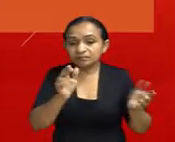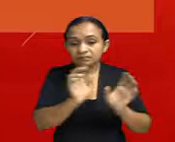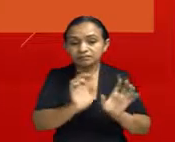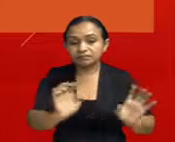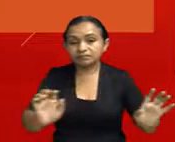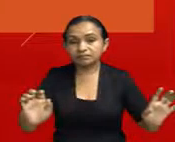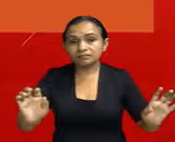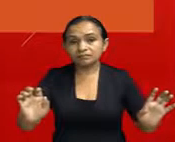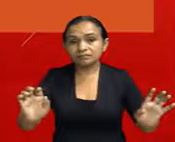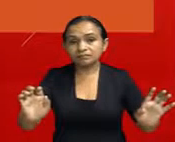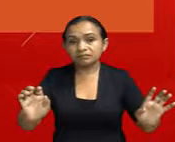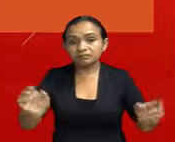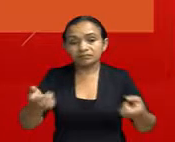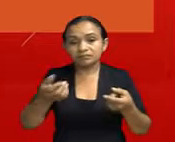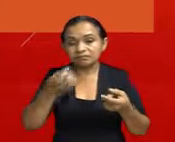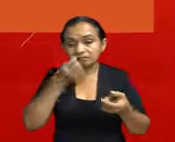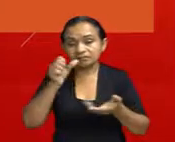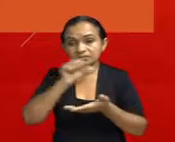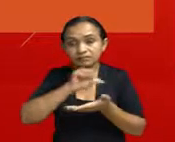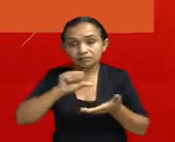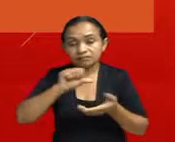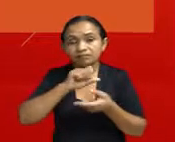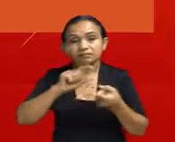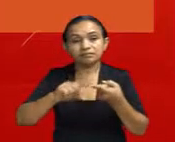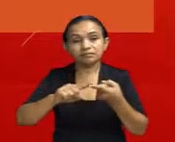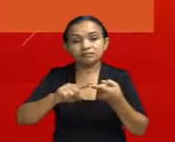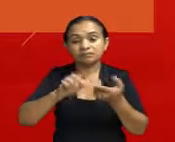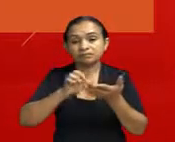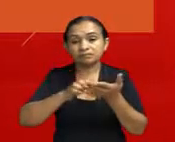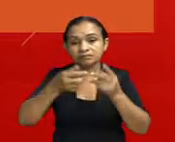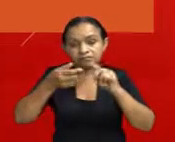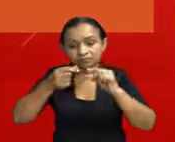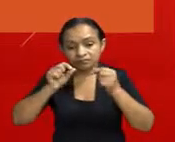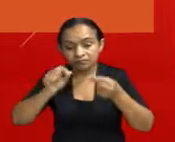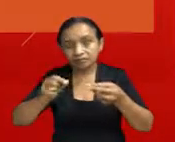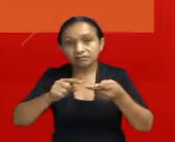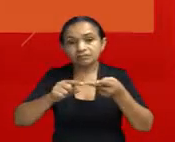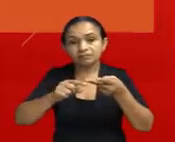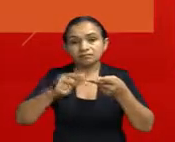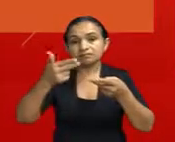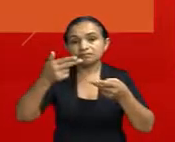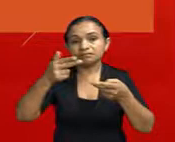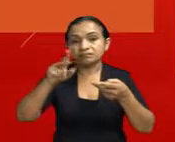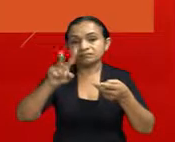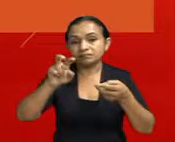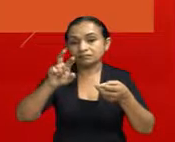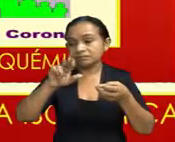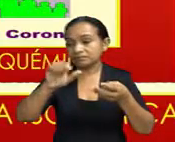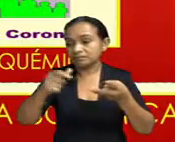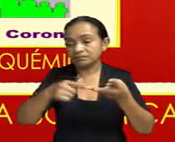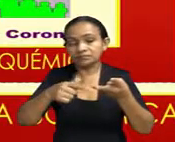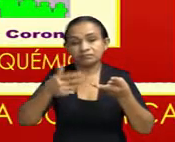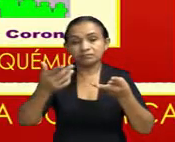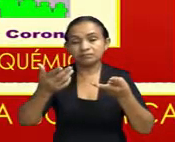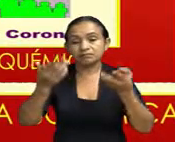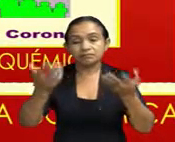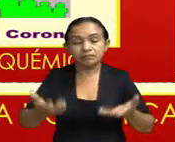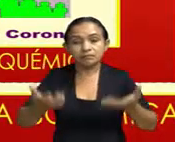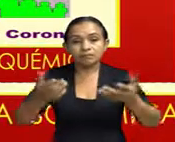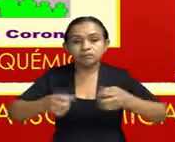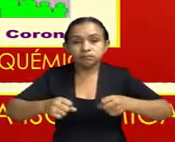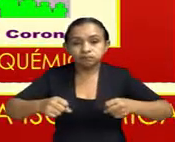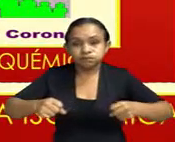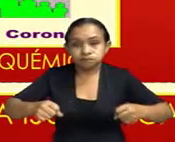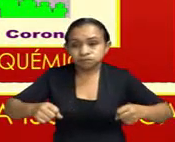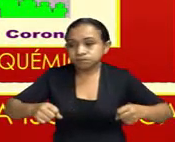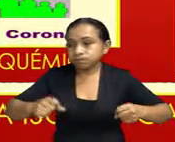están abusando de la comida grasosa, los dulces, la chivería, sí, y que están en sobrepeso. Sí,